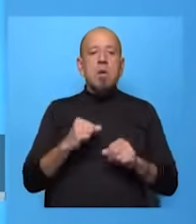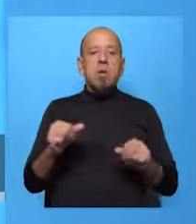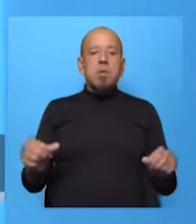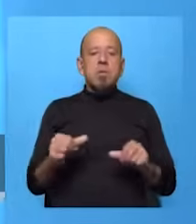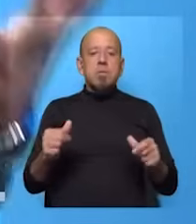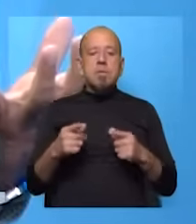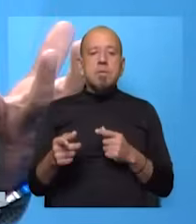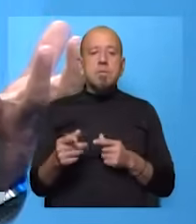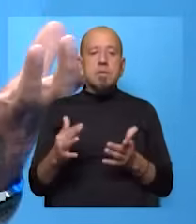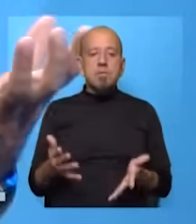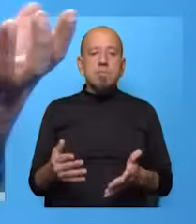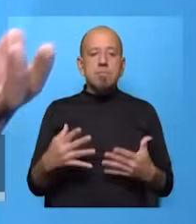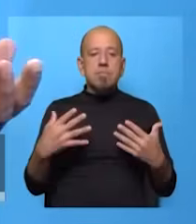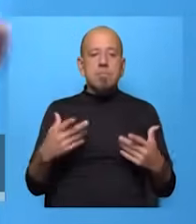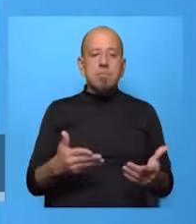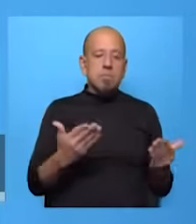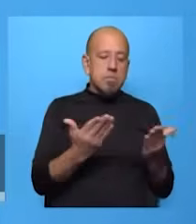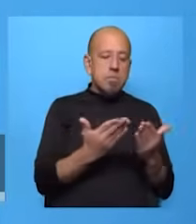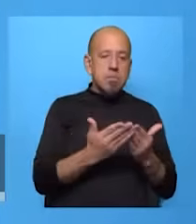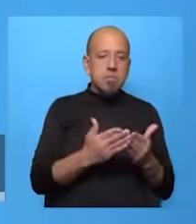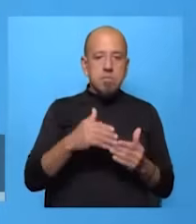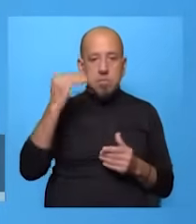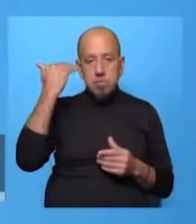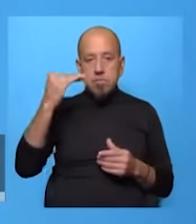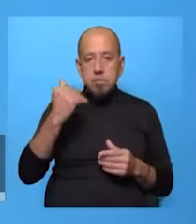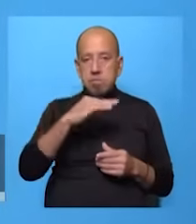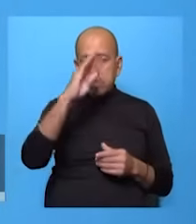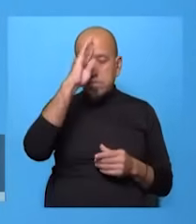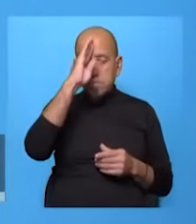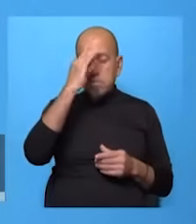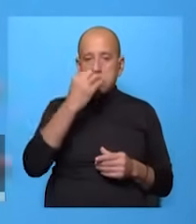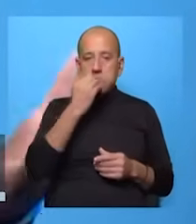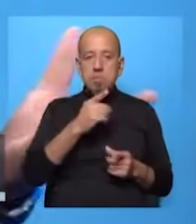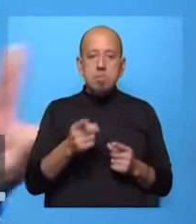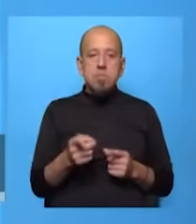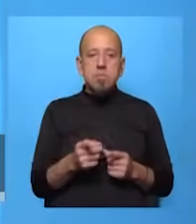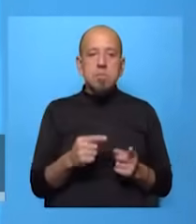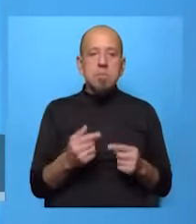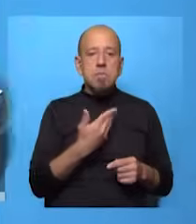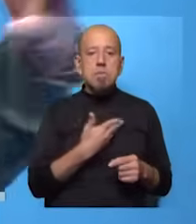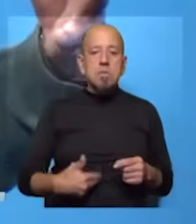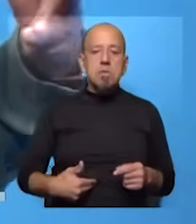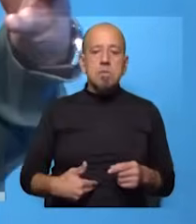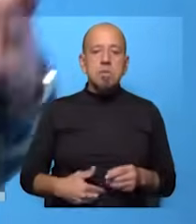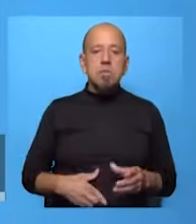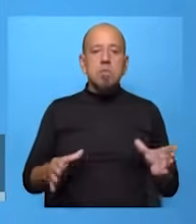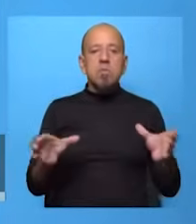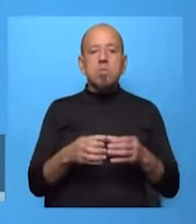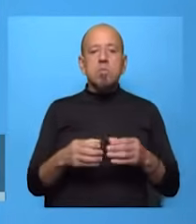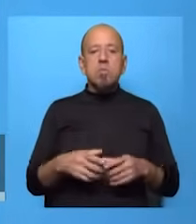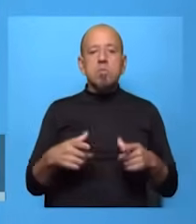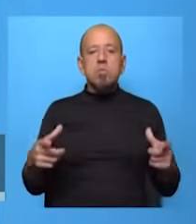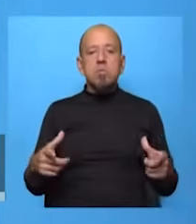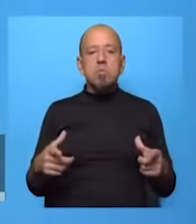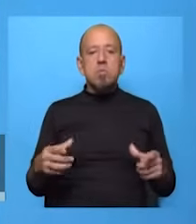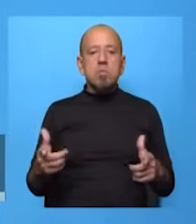mejores condiciones para los alumnos y para los docentes de que el aprendizaje sea mejor no el gobierno mantiene los grupos grandes y deja sin